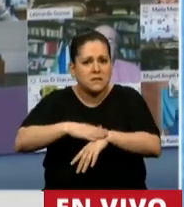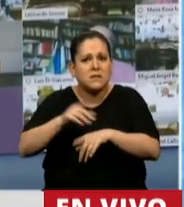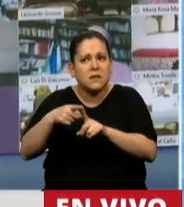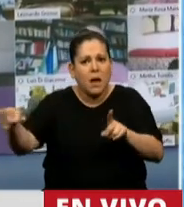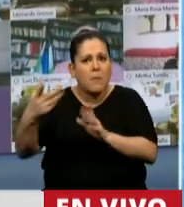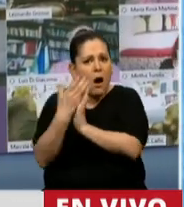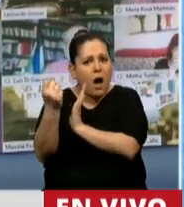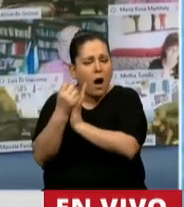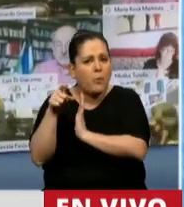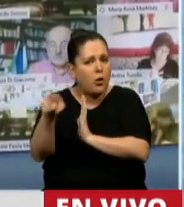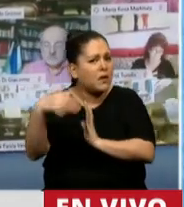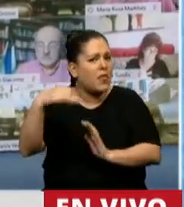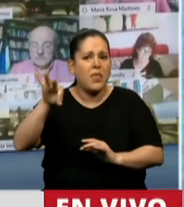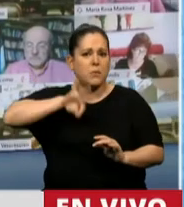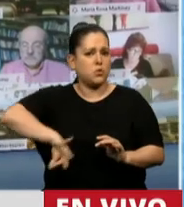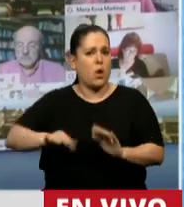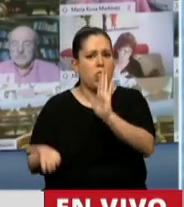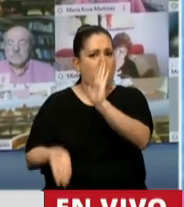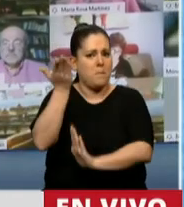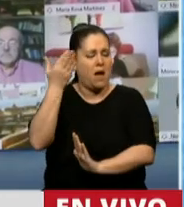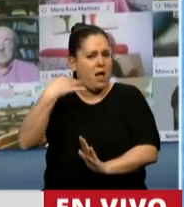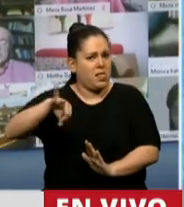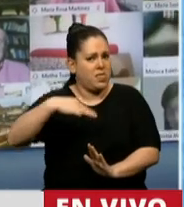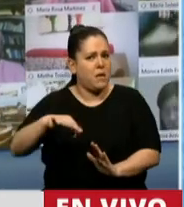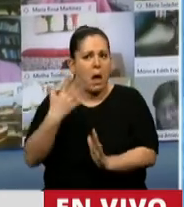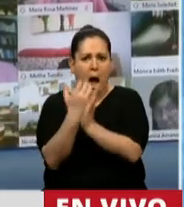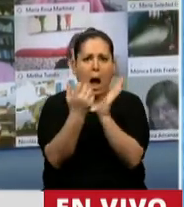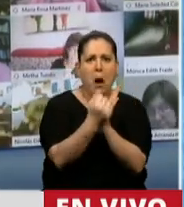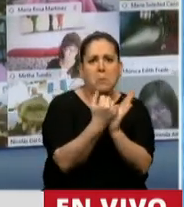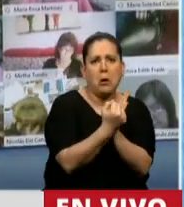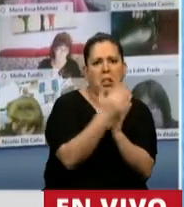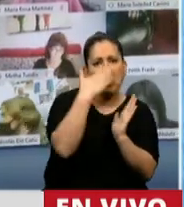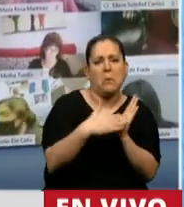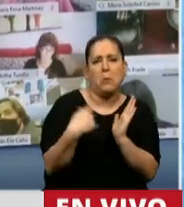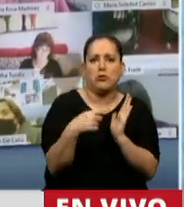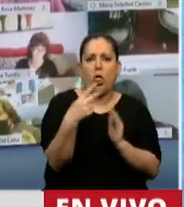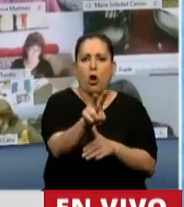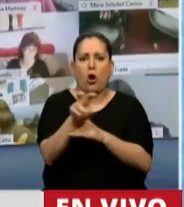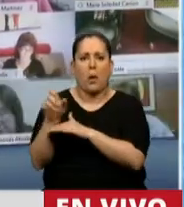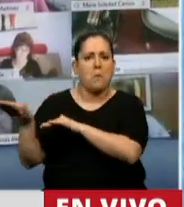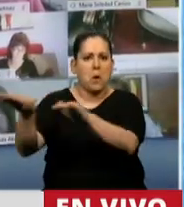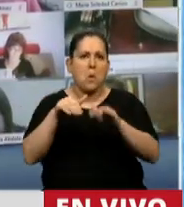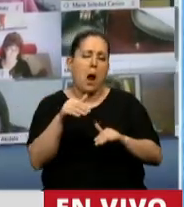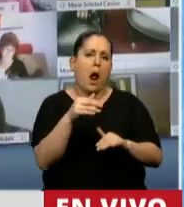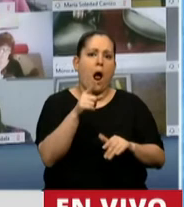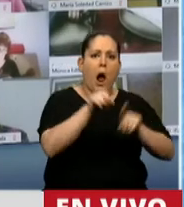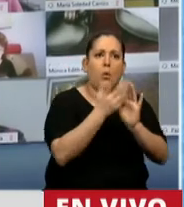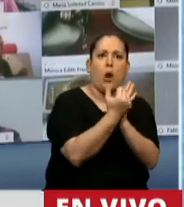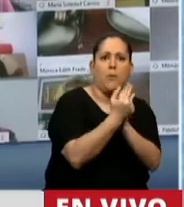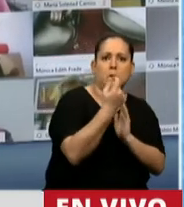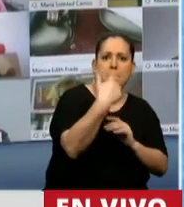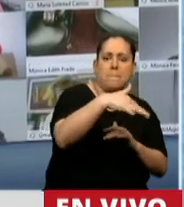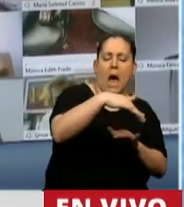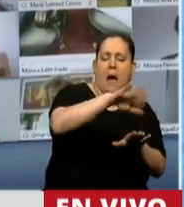deben necesariamente tener haberes superiores. ¿Para qué aportar si en definitiva todos recibimos lo mismo? Lo que aportamos mucho, lo que no aportaron nada, lo que aportan